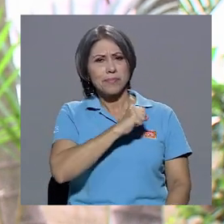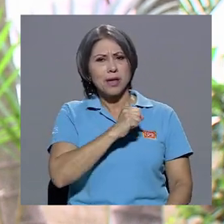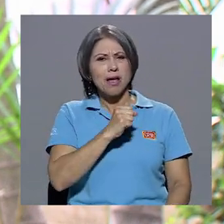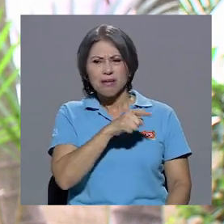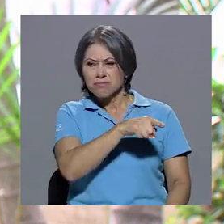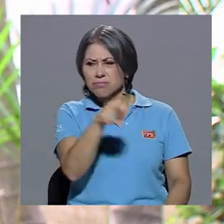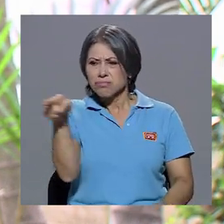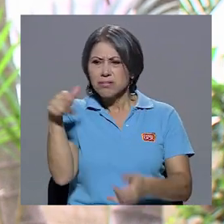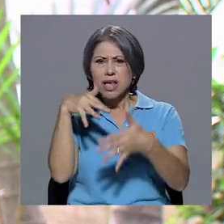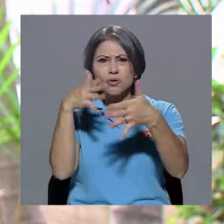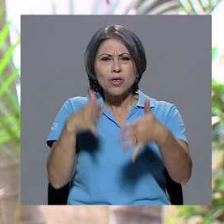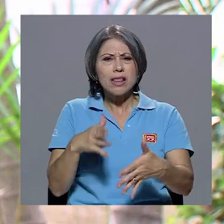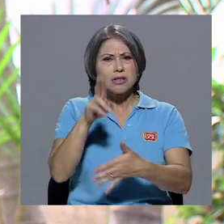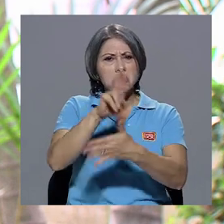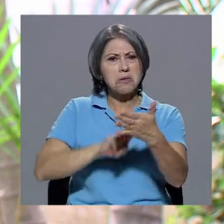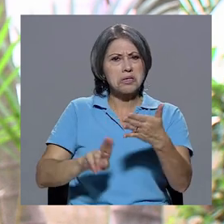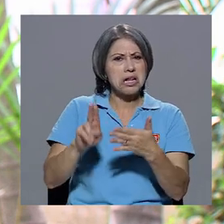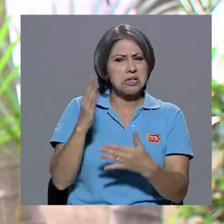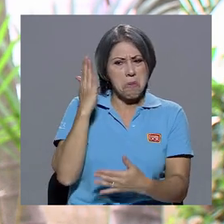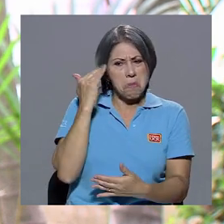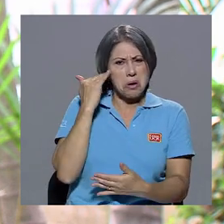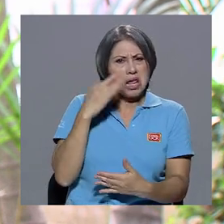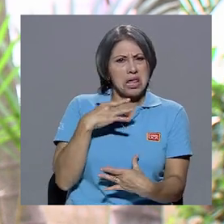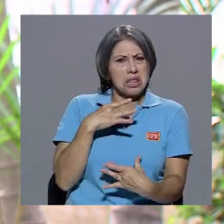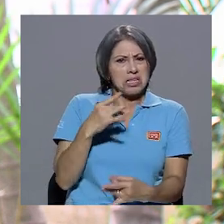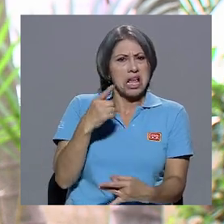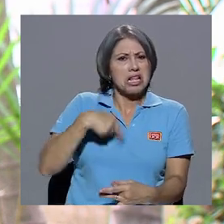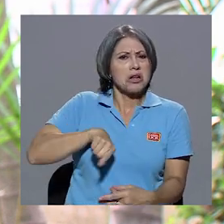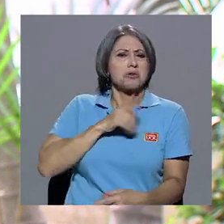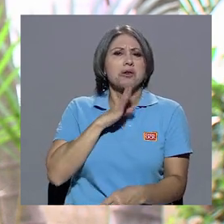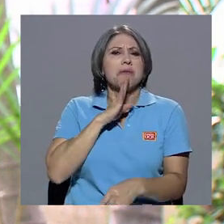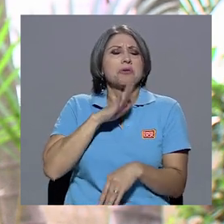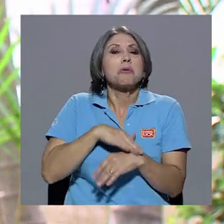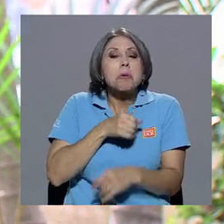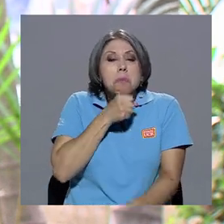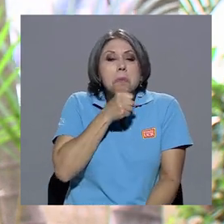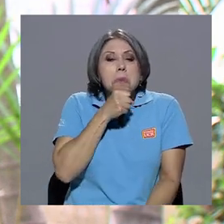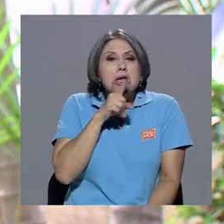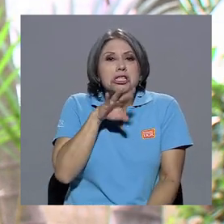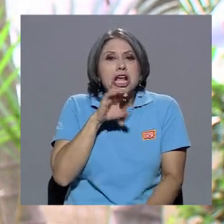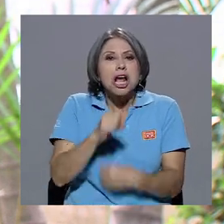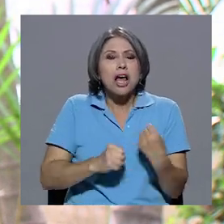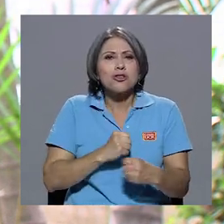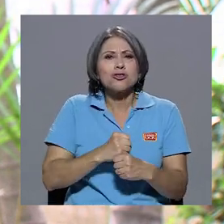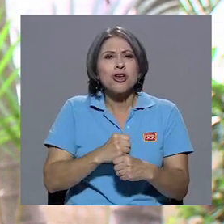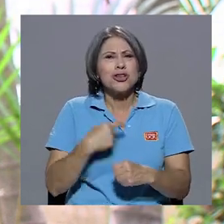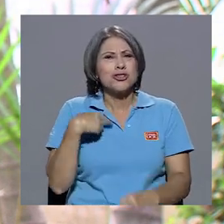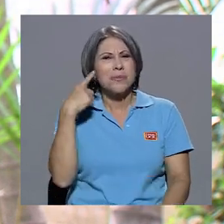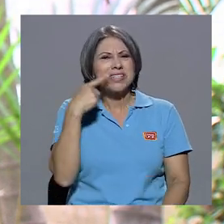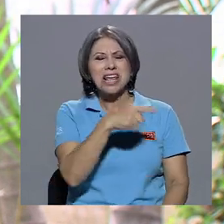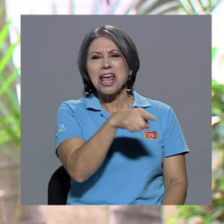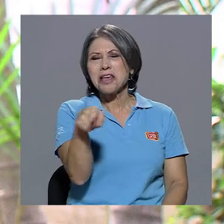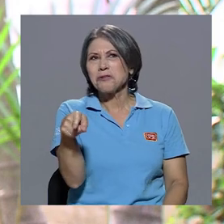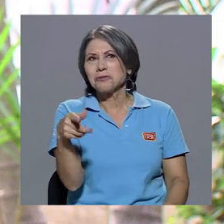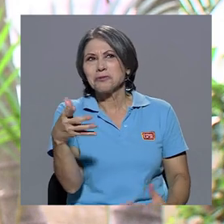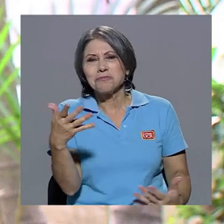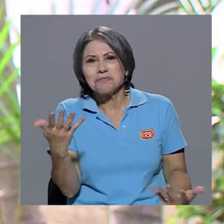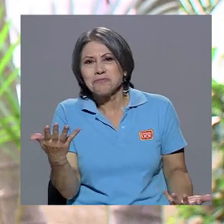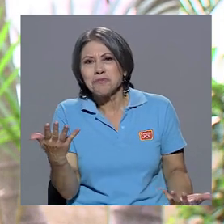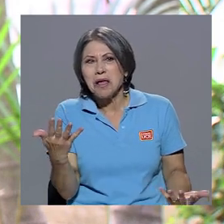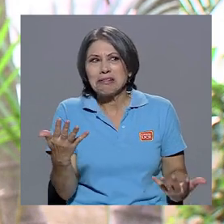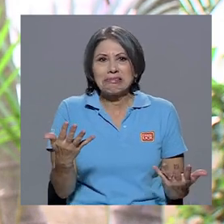por qué a los estudiantes universitarios les iba a interesar que les vengamos a hablar de viejitos de 100 años. Yo pensaba que muy probablemente eso no iba a